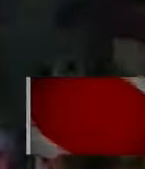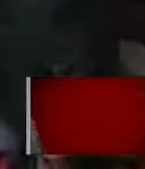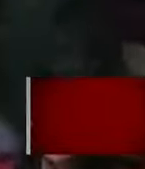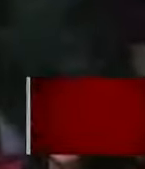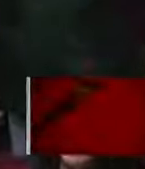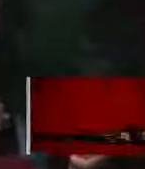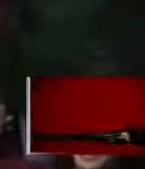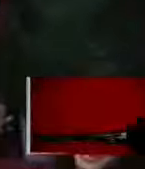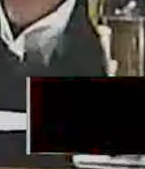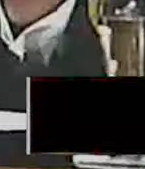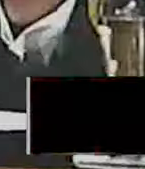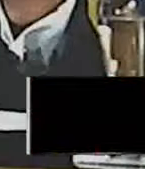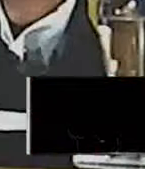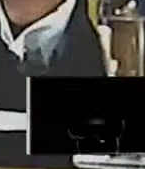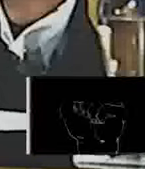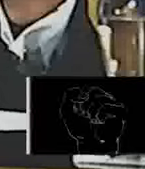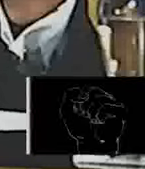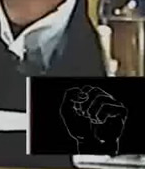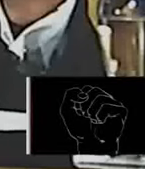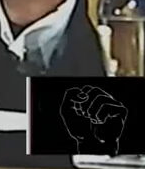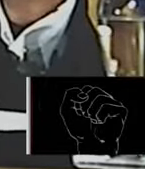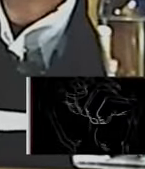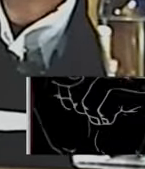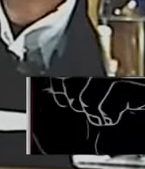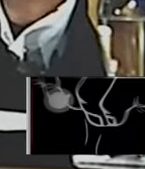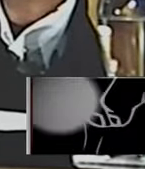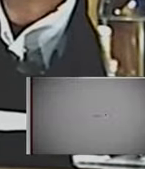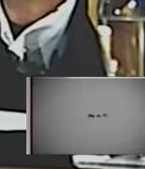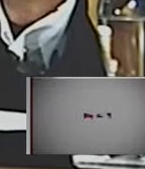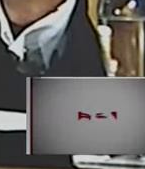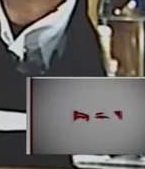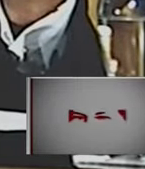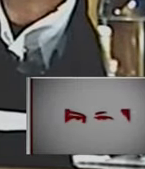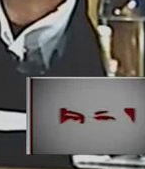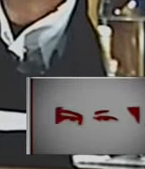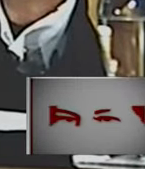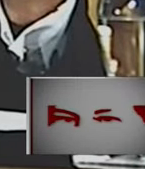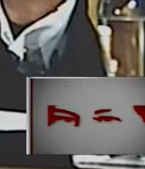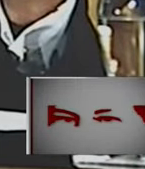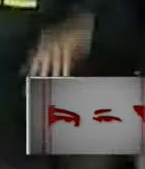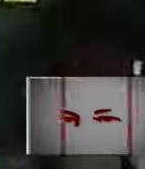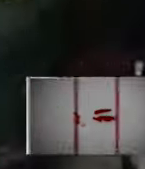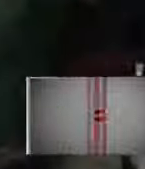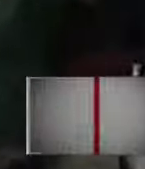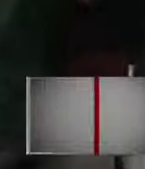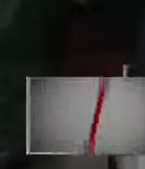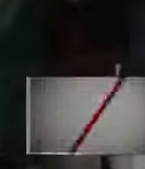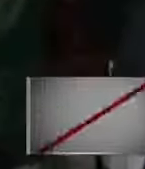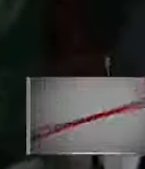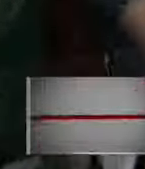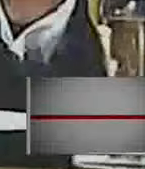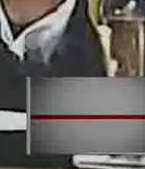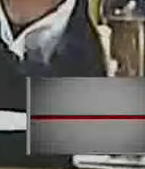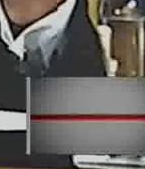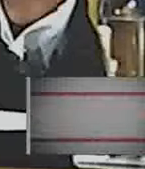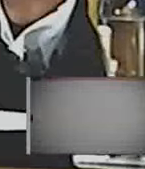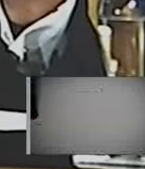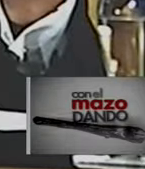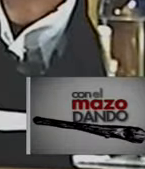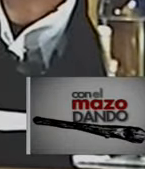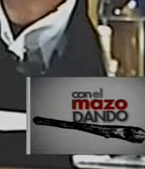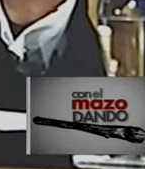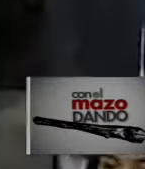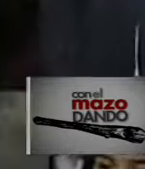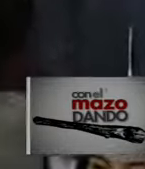Carrasquel. ¡Presente! Luis José Gómez. ¡Presente! Eusebio Martel Daza. ¡Presente! Rubén Alfredo